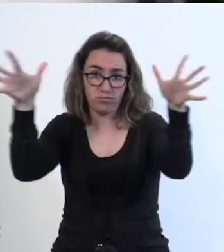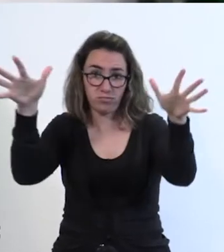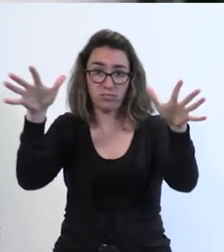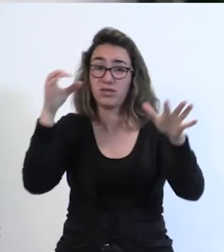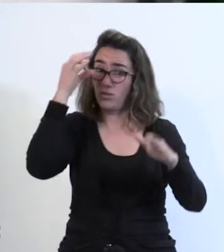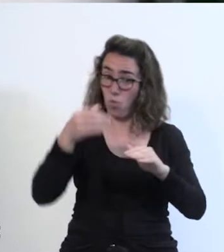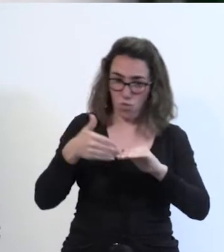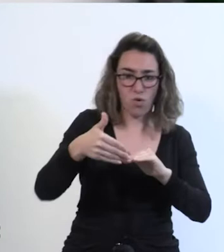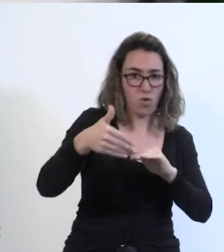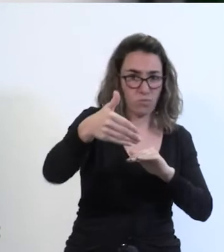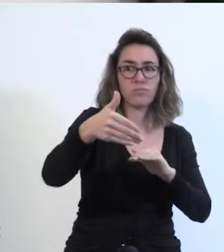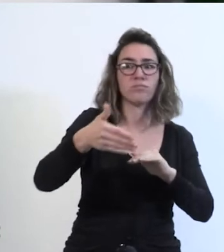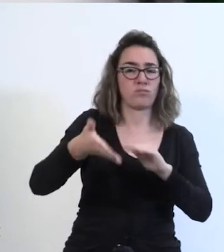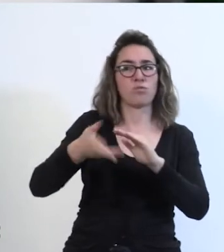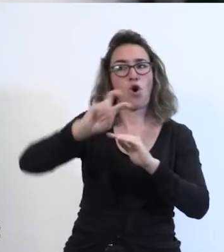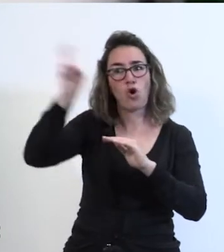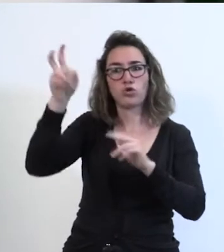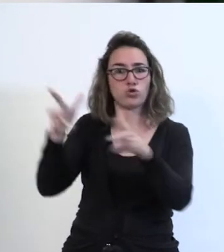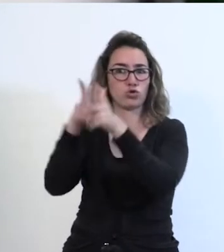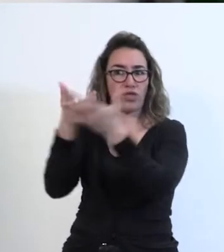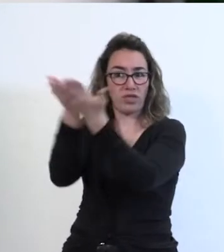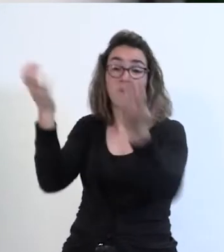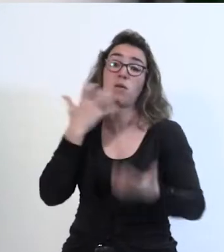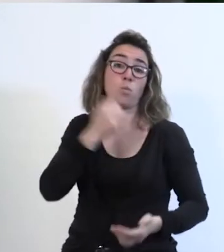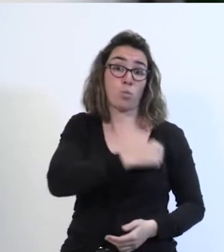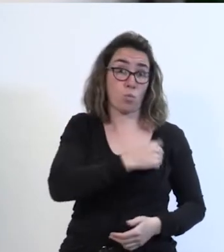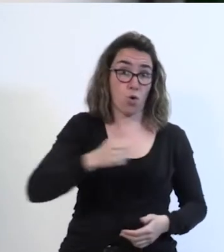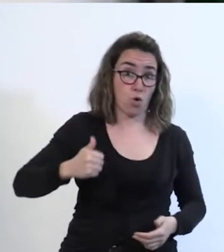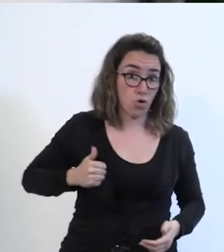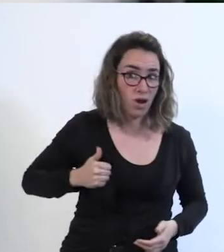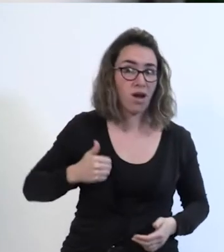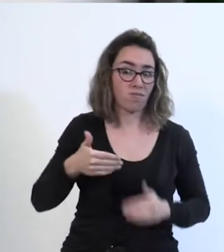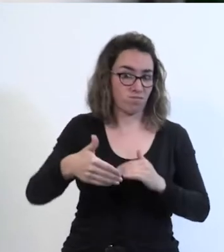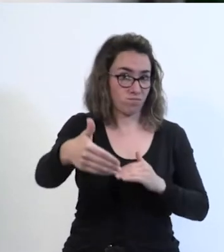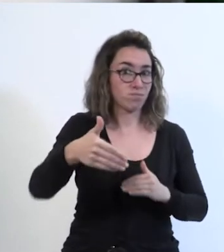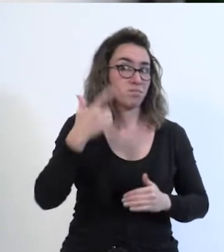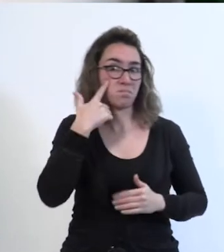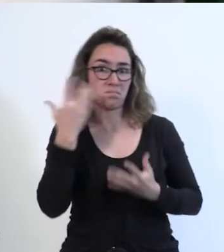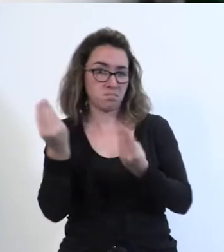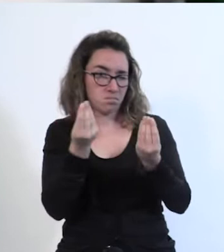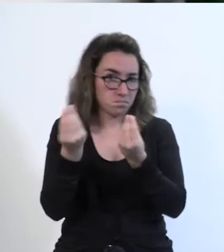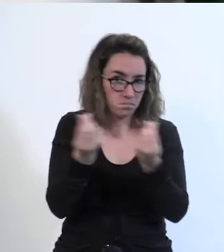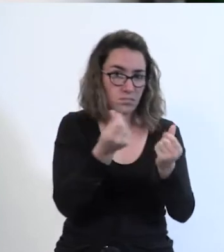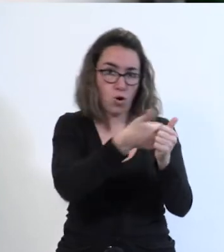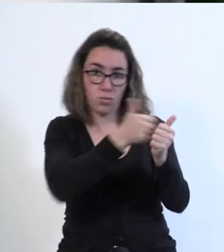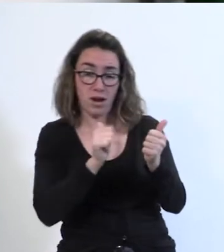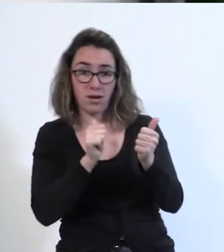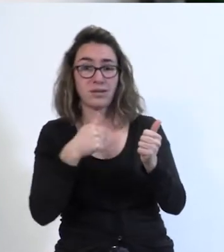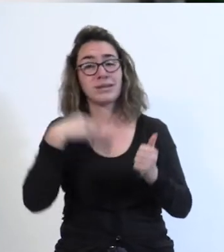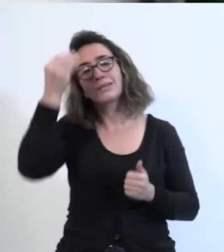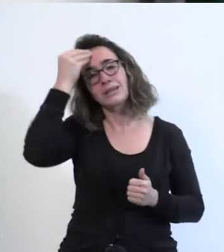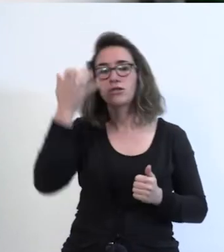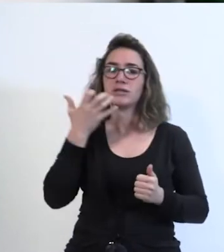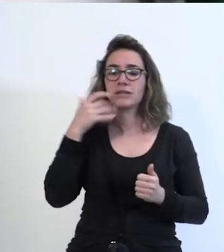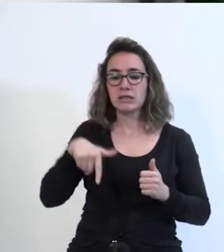lo están y van a querer instaurarlo en otras sociedades. Vemos Polonia, por ejemplo. Yo creo que es un modelo